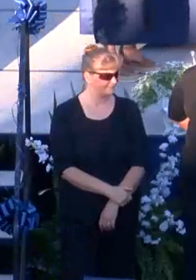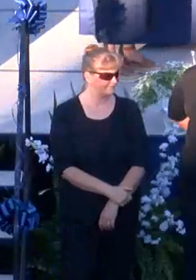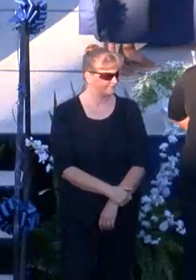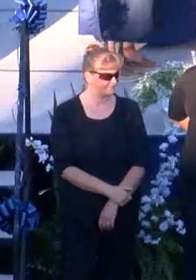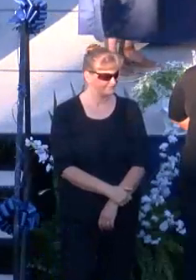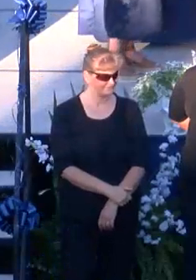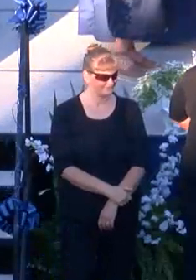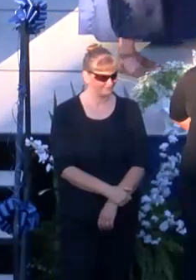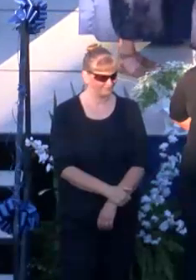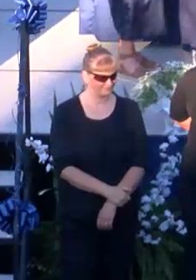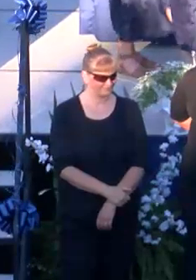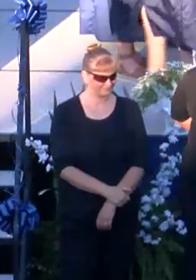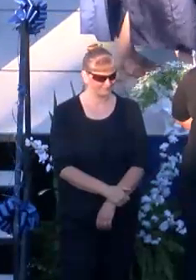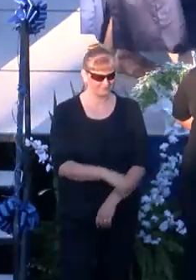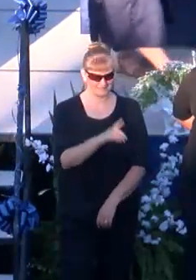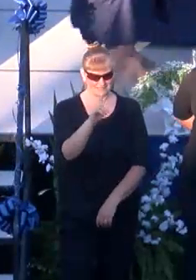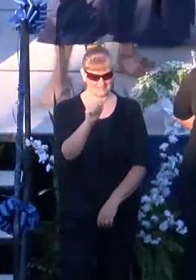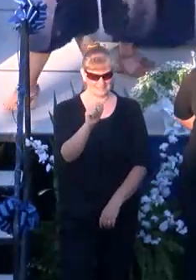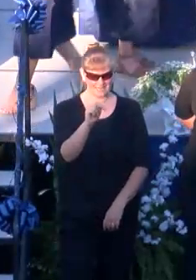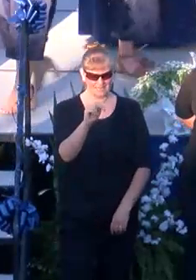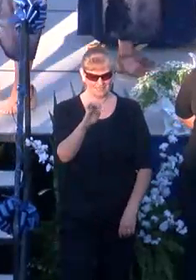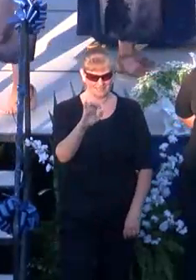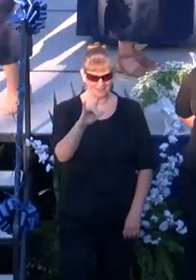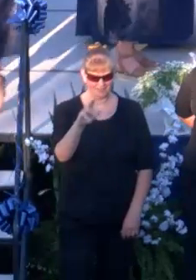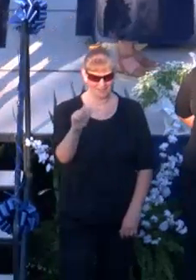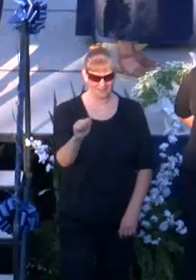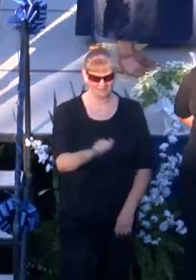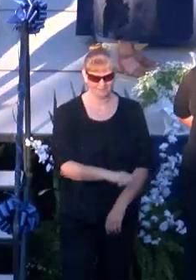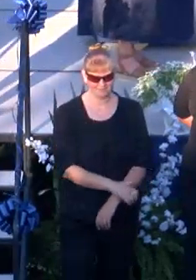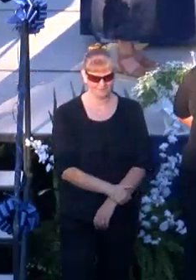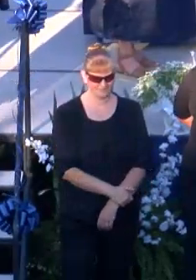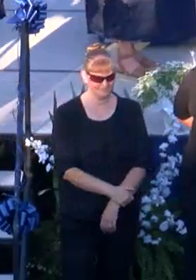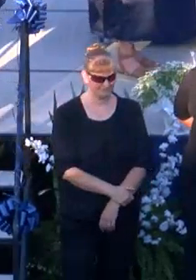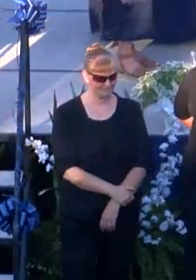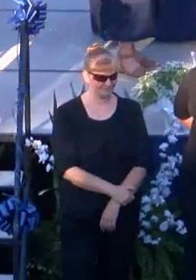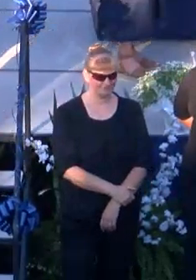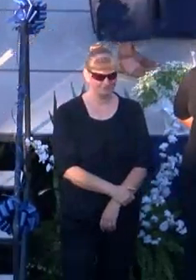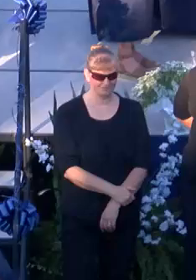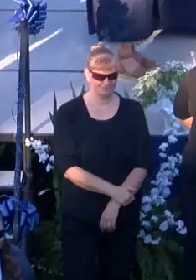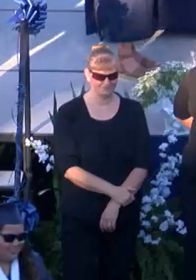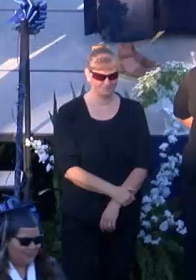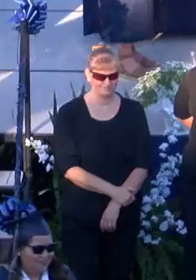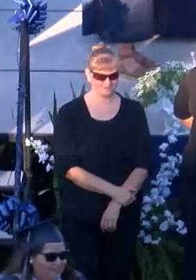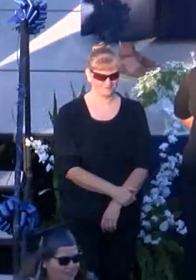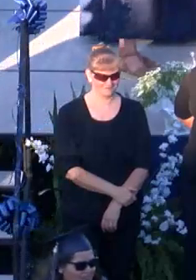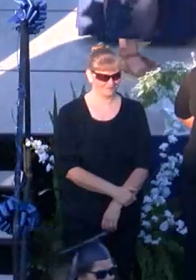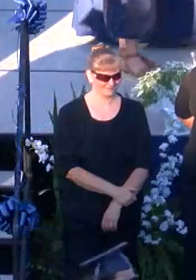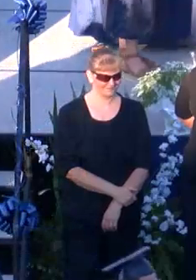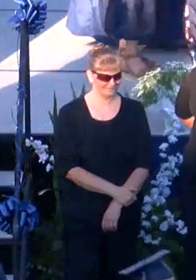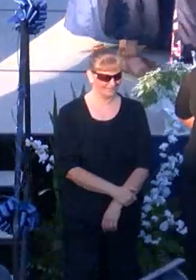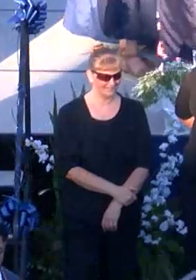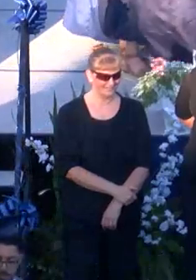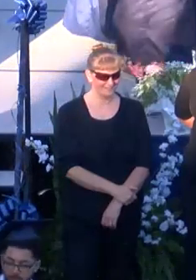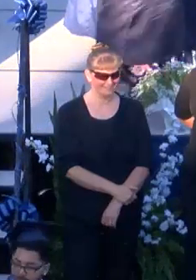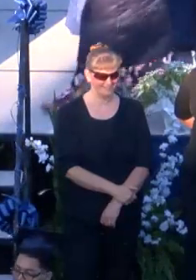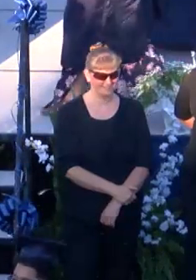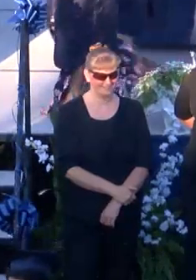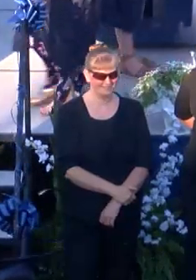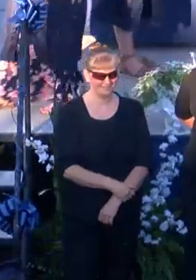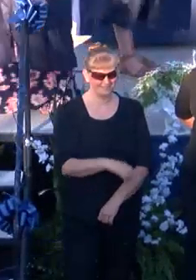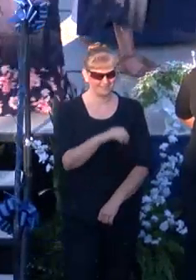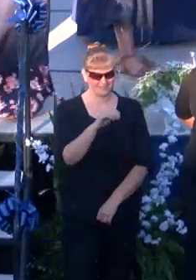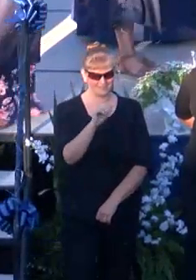Martinez. Daniela James. Eduardo Tomas Jimenez Campos.